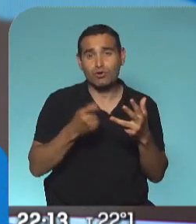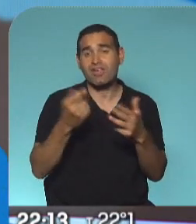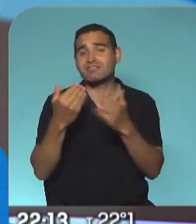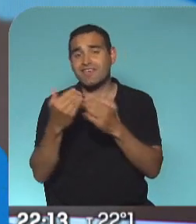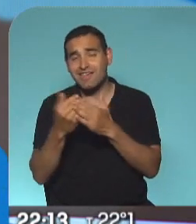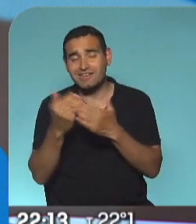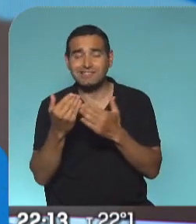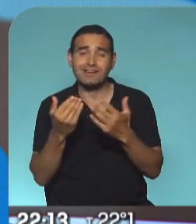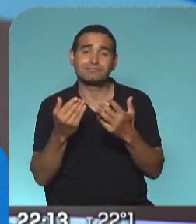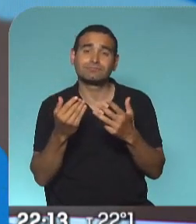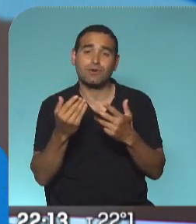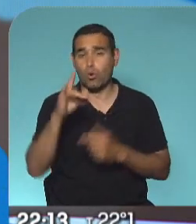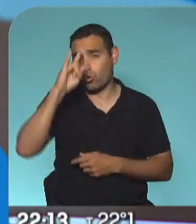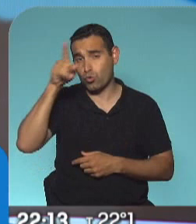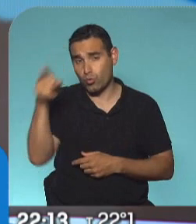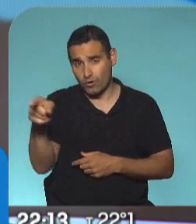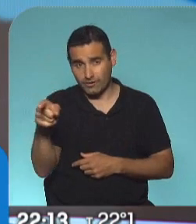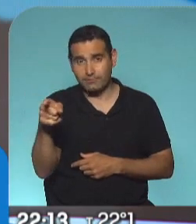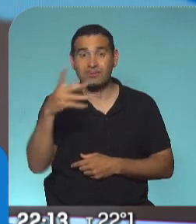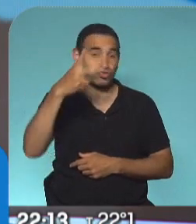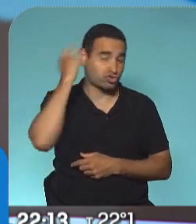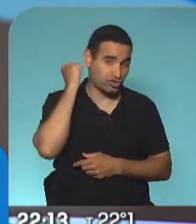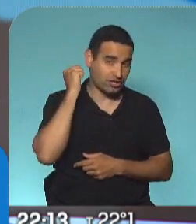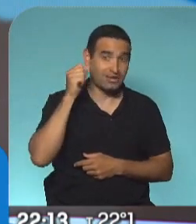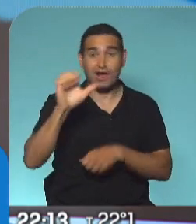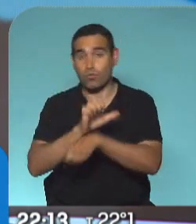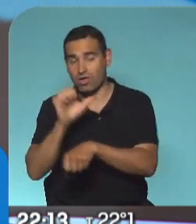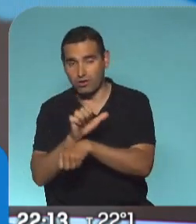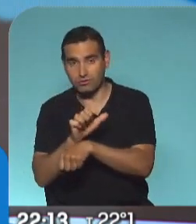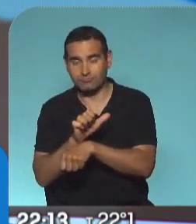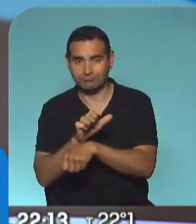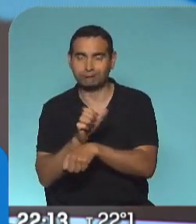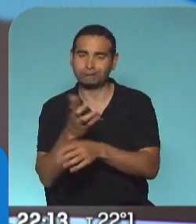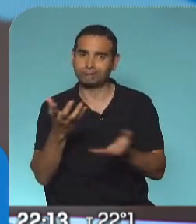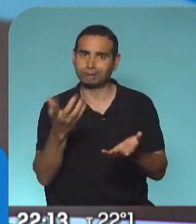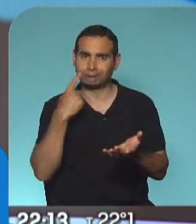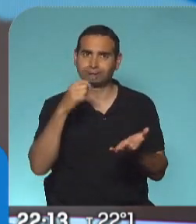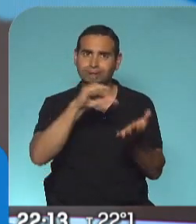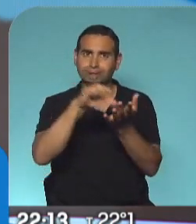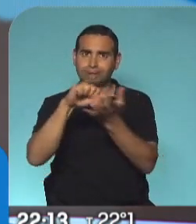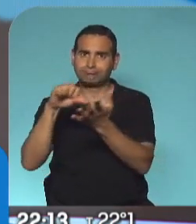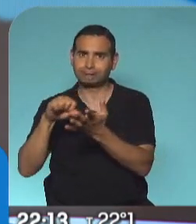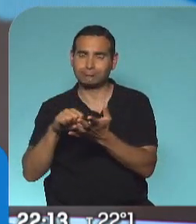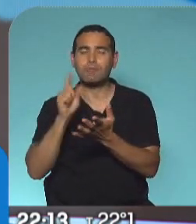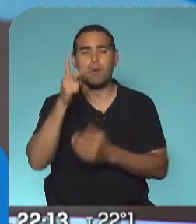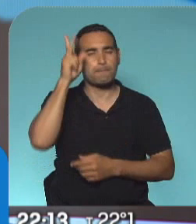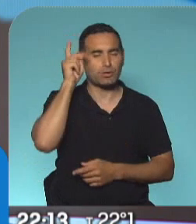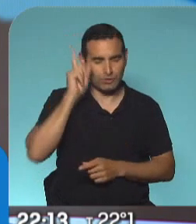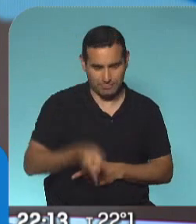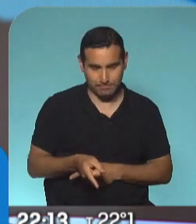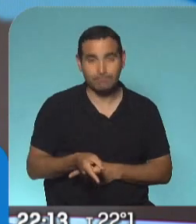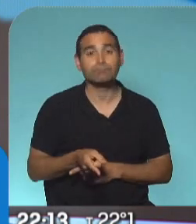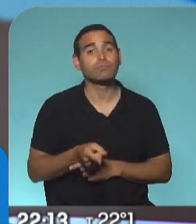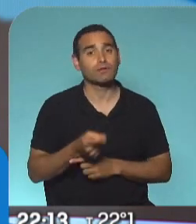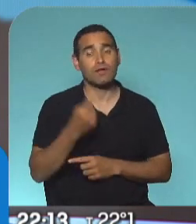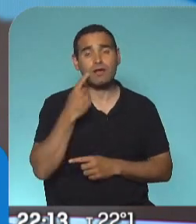derecha, liberales o conservadores en Uruguay, en Chile y en Ecuador, digamos, ¿no? Entonces, y en Perú también, sacando